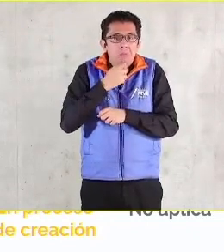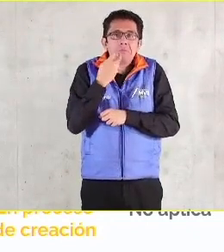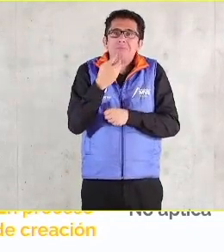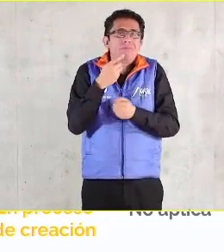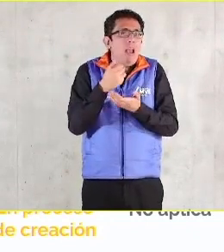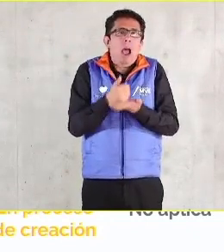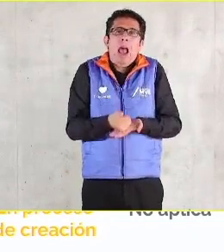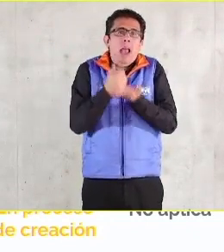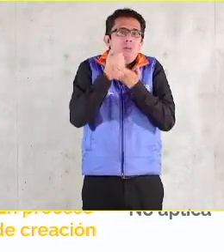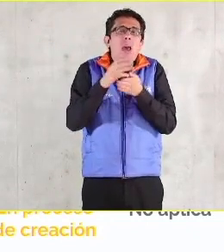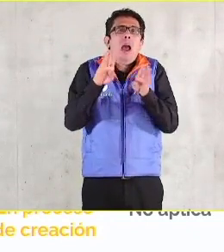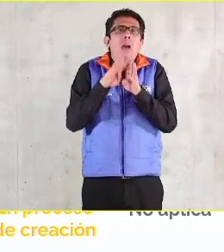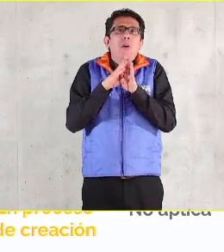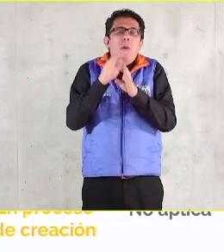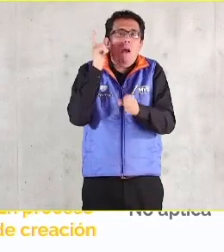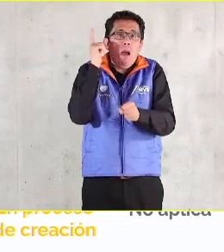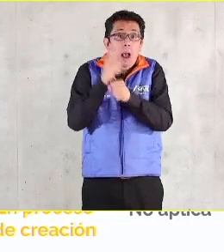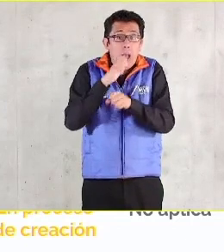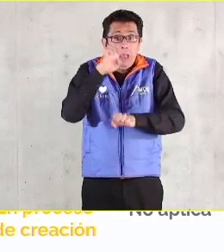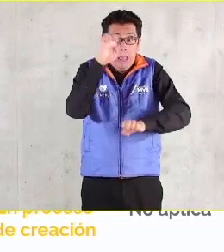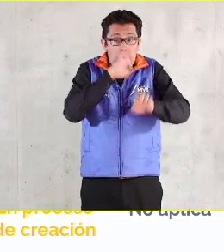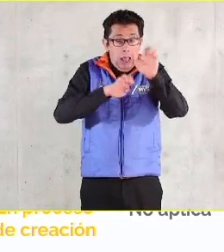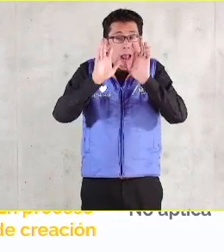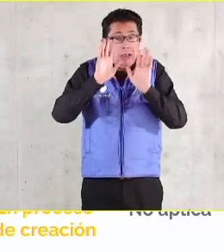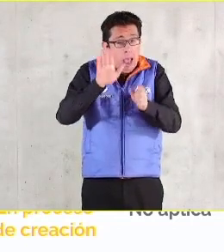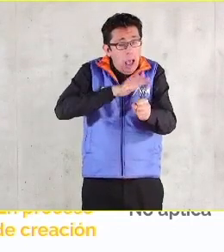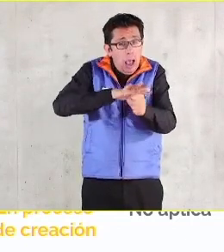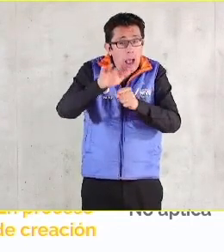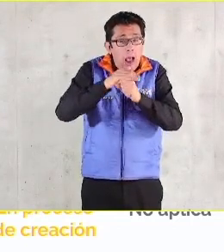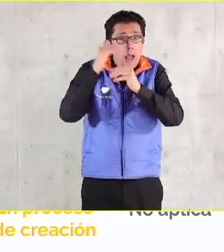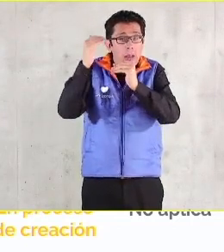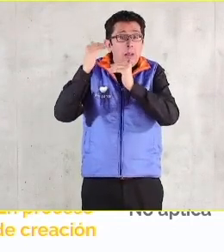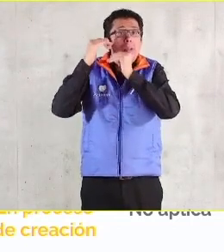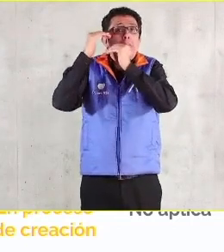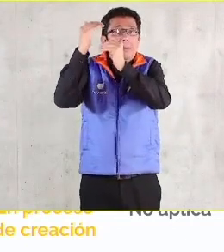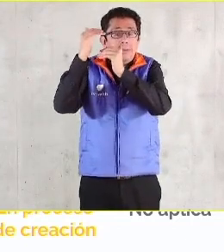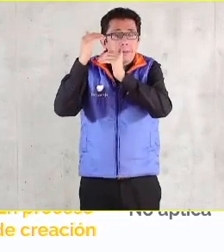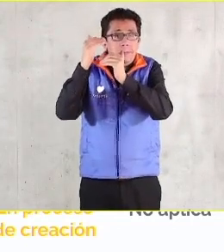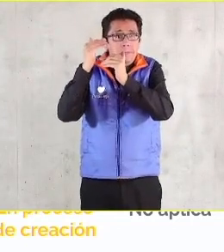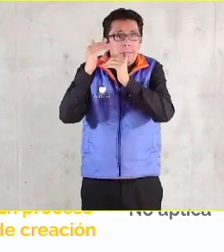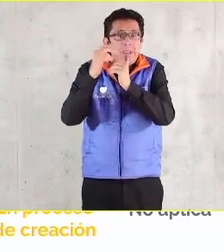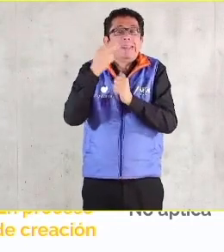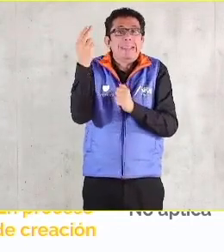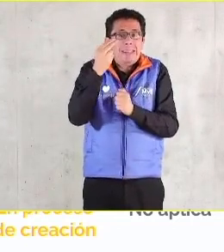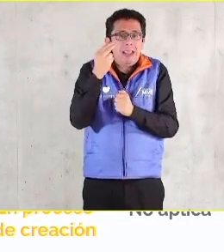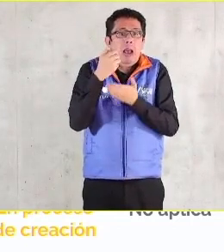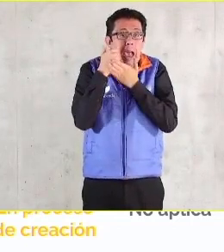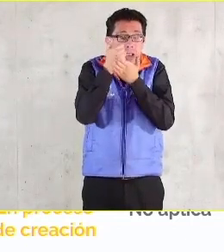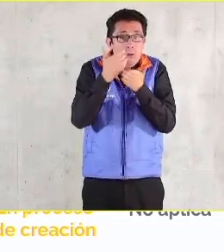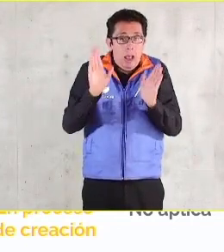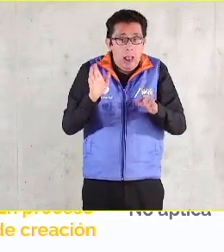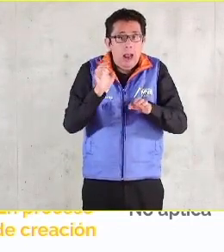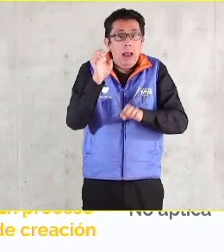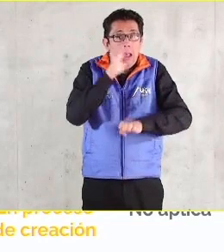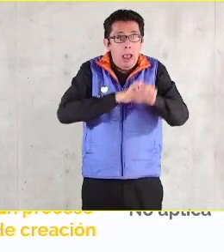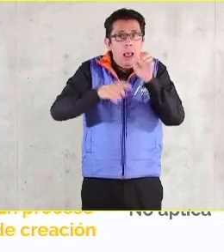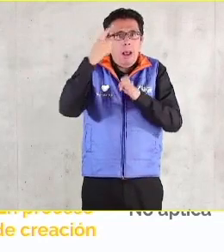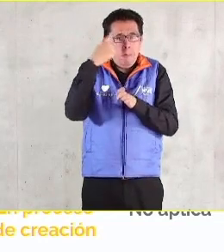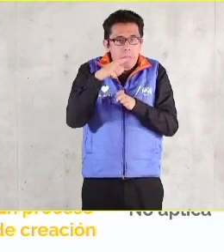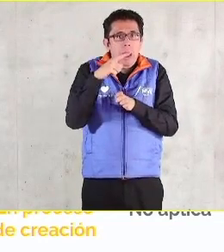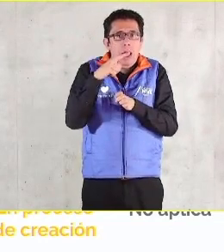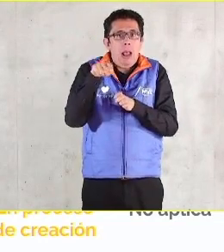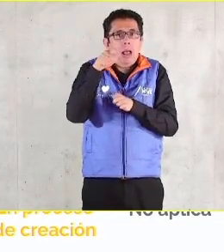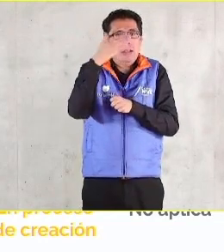a medir la madurez de una empresa y las empresas necesitamos ayudarlas a determinar su nivel para ayudarlas a desarrollar en la responsabilidad